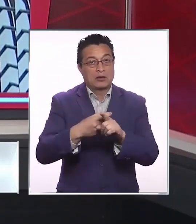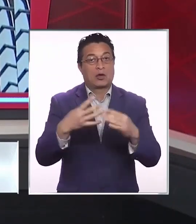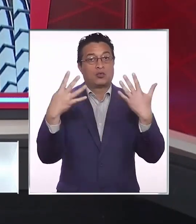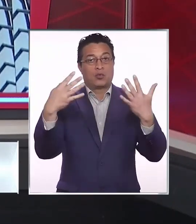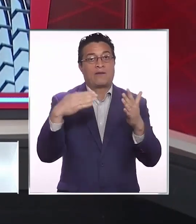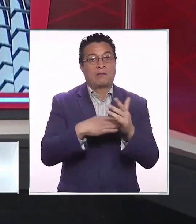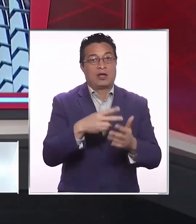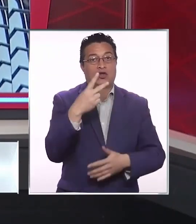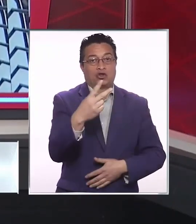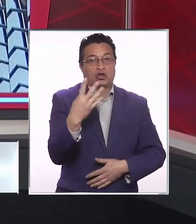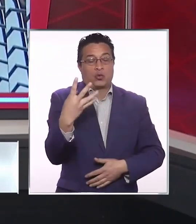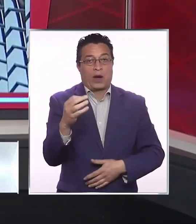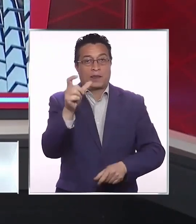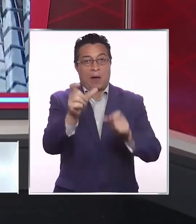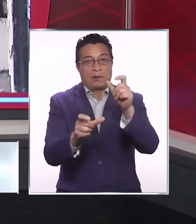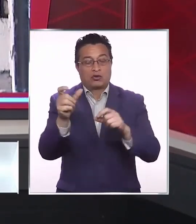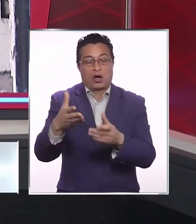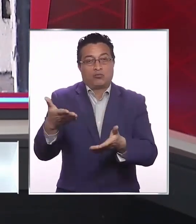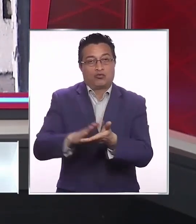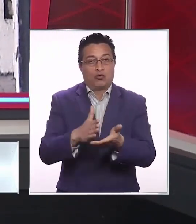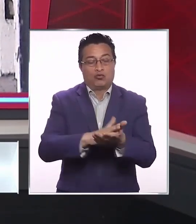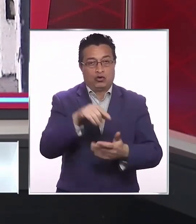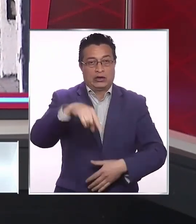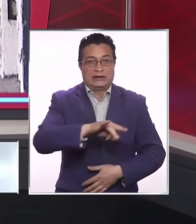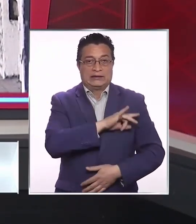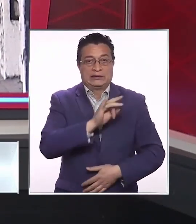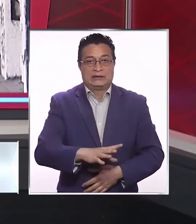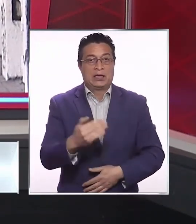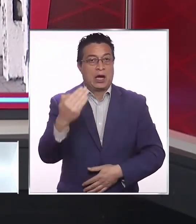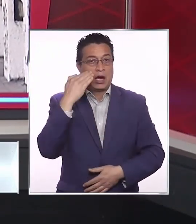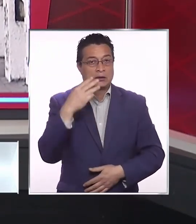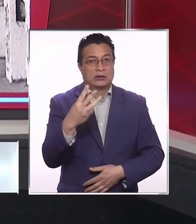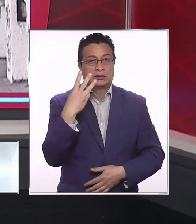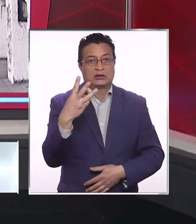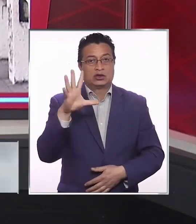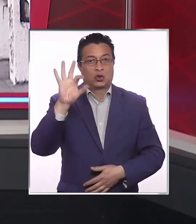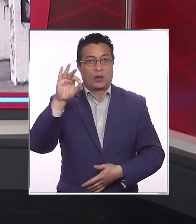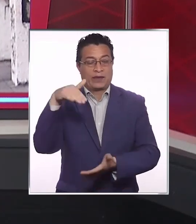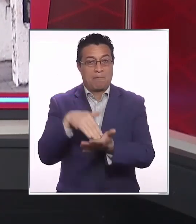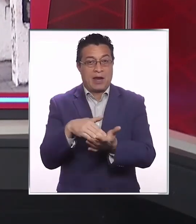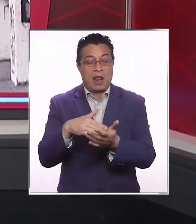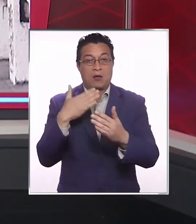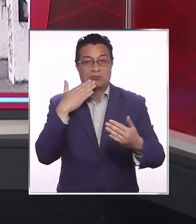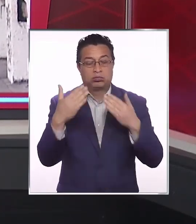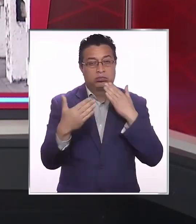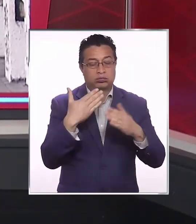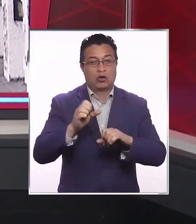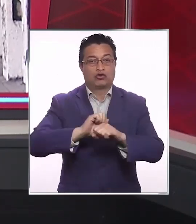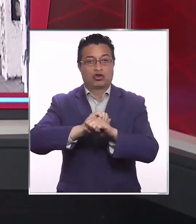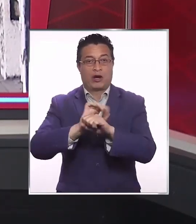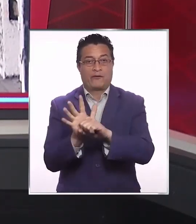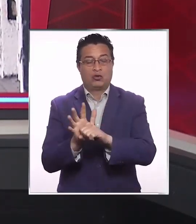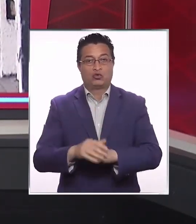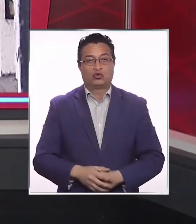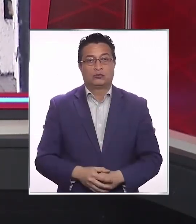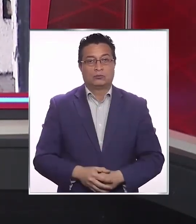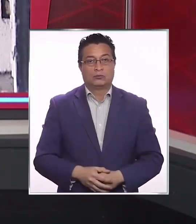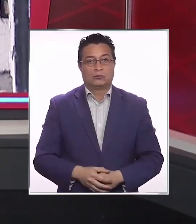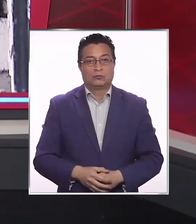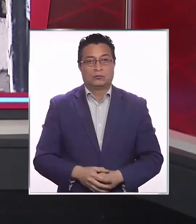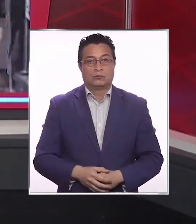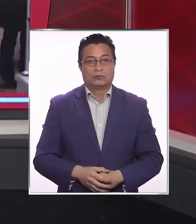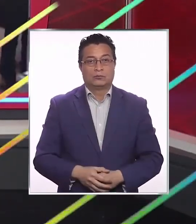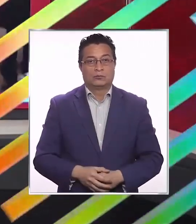5 meses, 9.240 personas han fallecido en nuestro país y casi 350.000 se han contagiado de